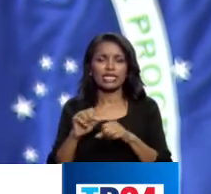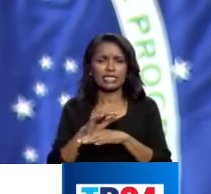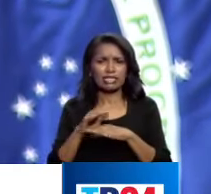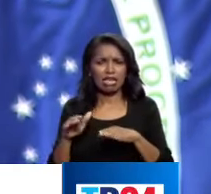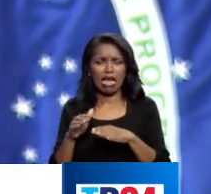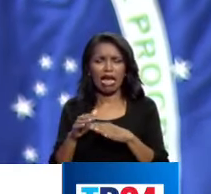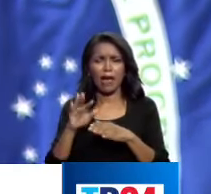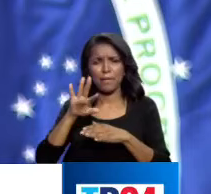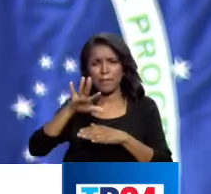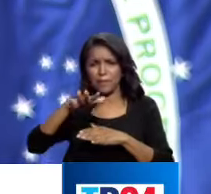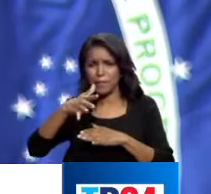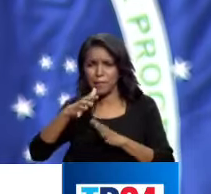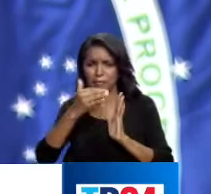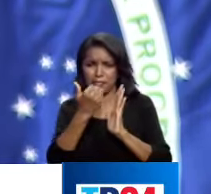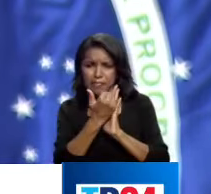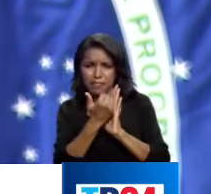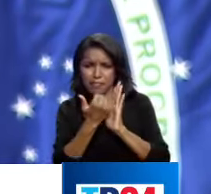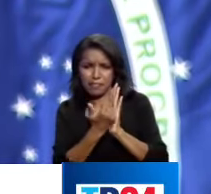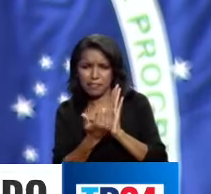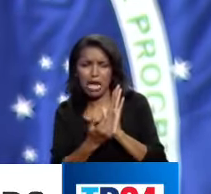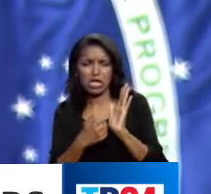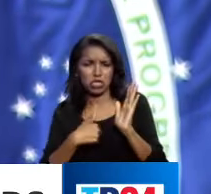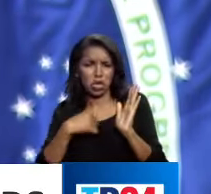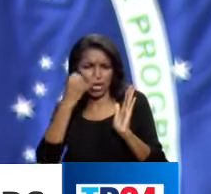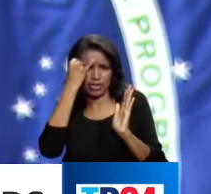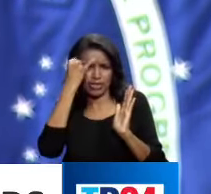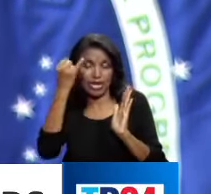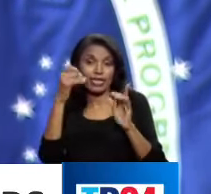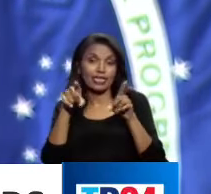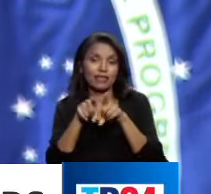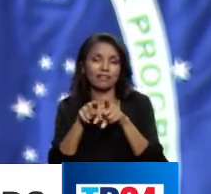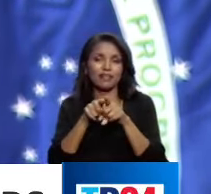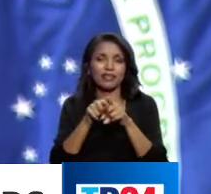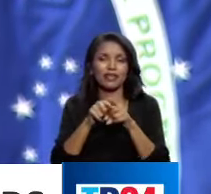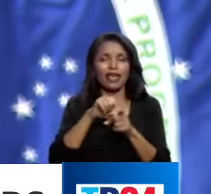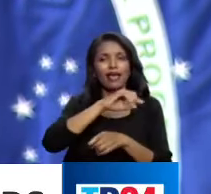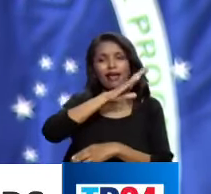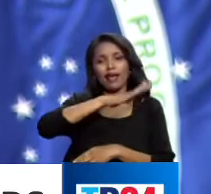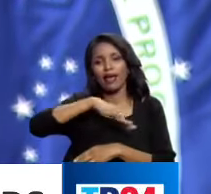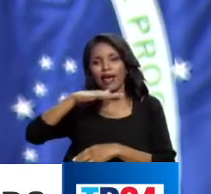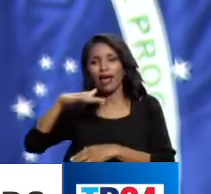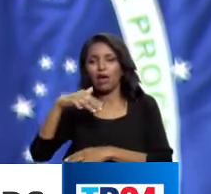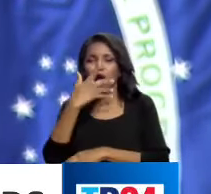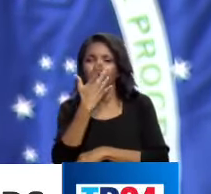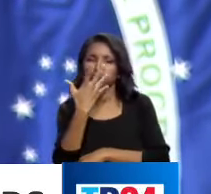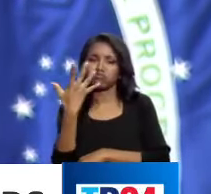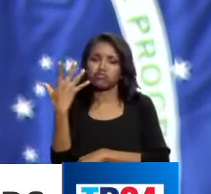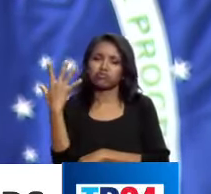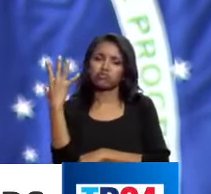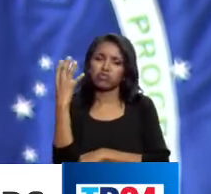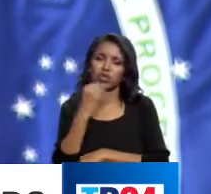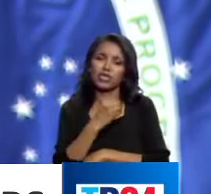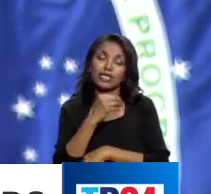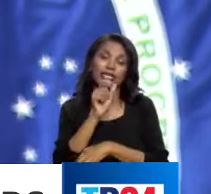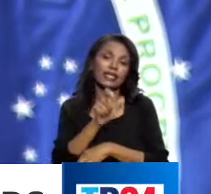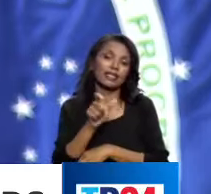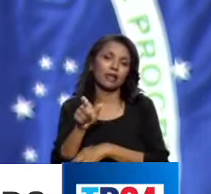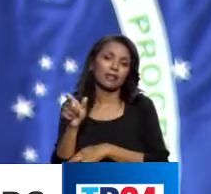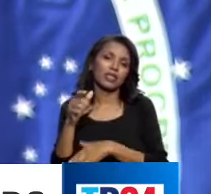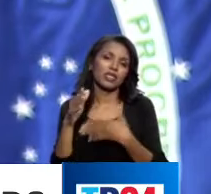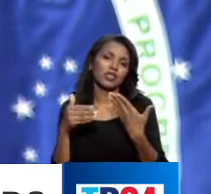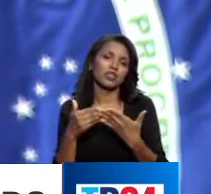estructura, la infraestructura en su lugar. Las bellezas naturales, la capacidad de nuestra gente y